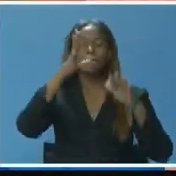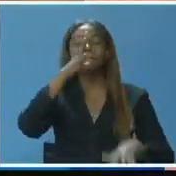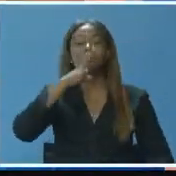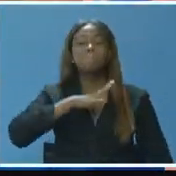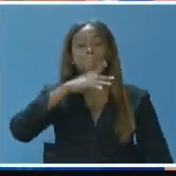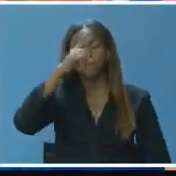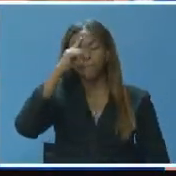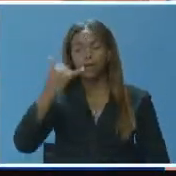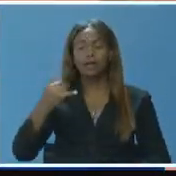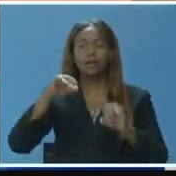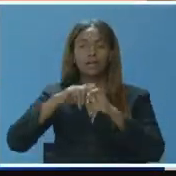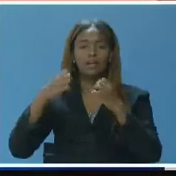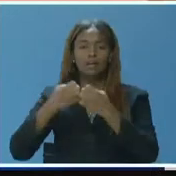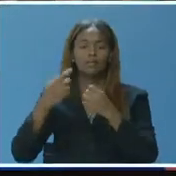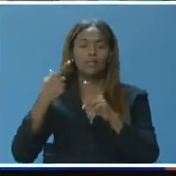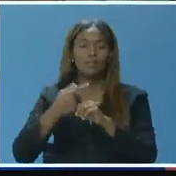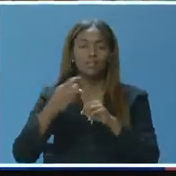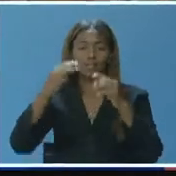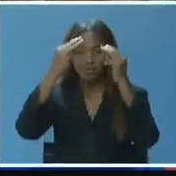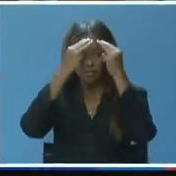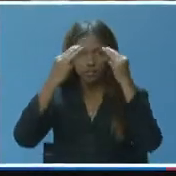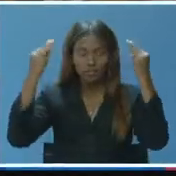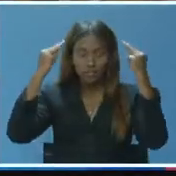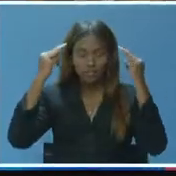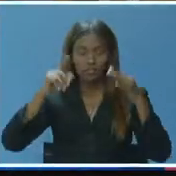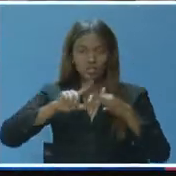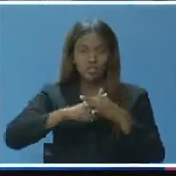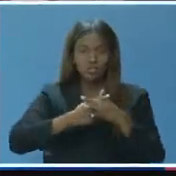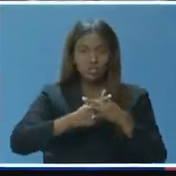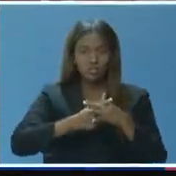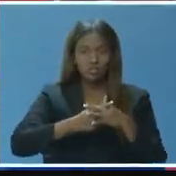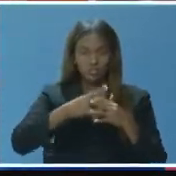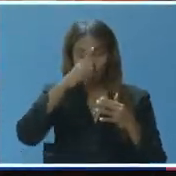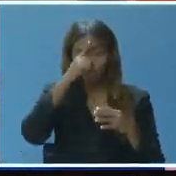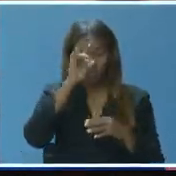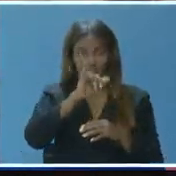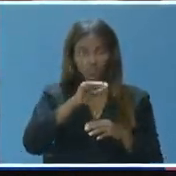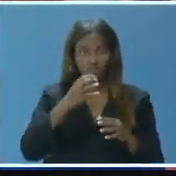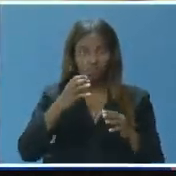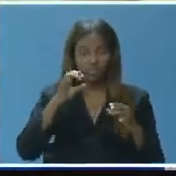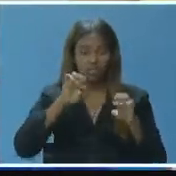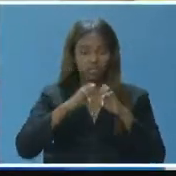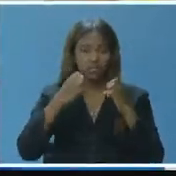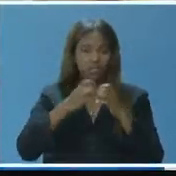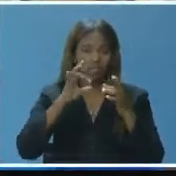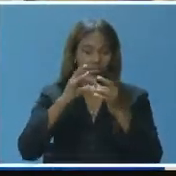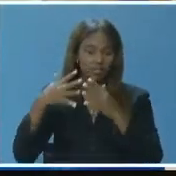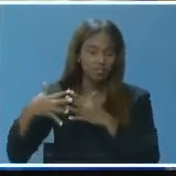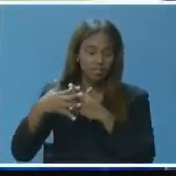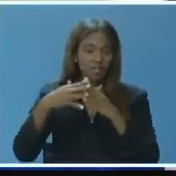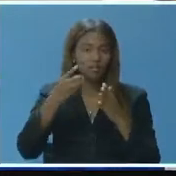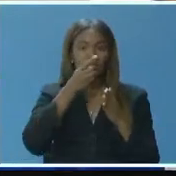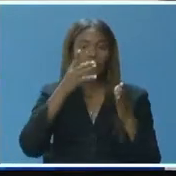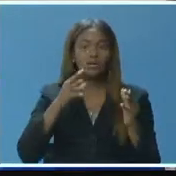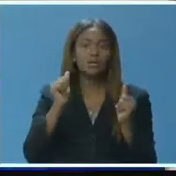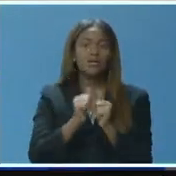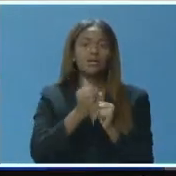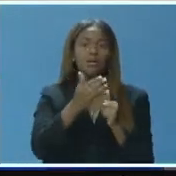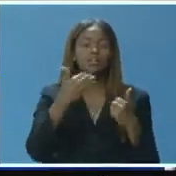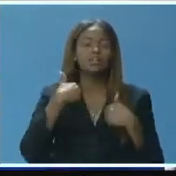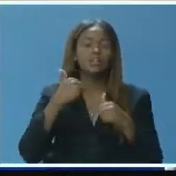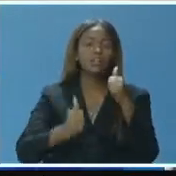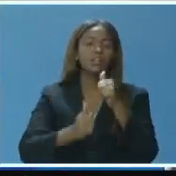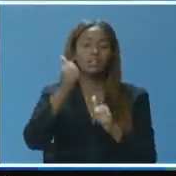la selección de México, que inició con derrota ante la selección de los Estados Unidos. Dominicana, de su lado, obtuvo una